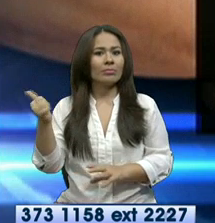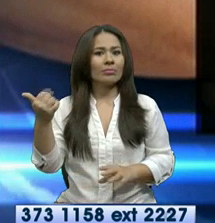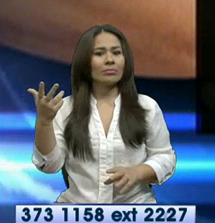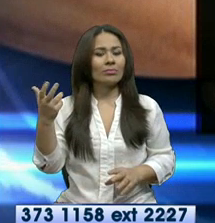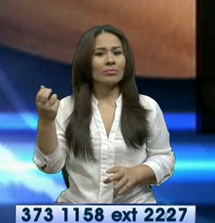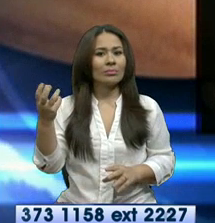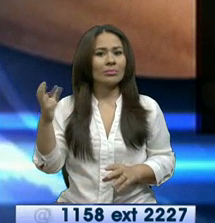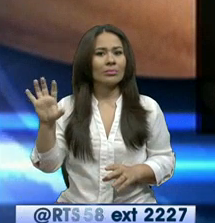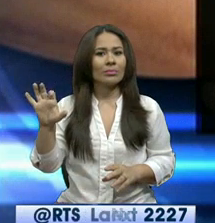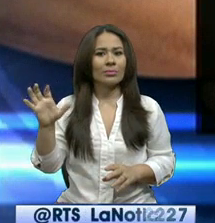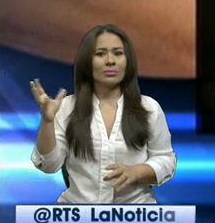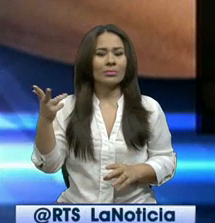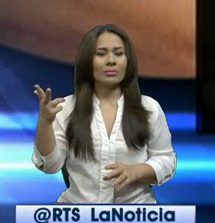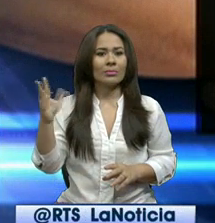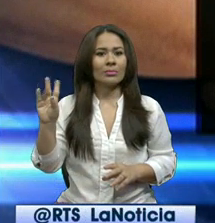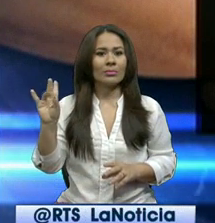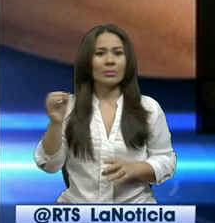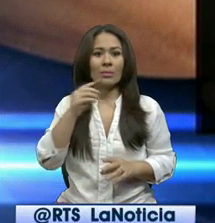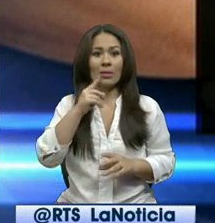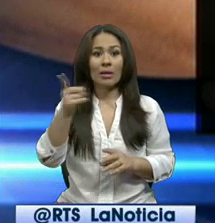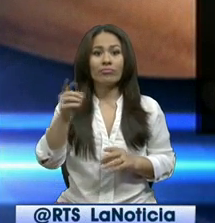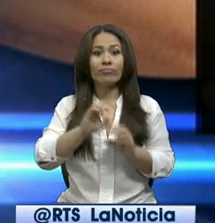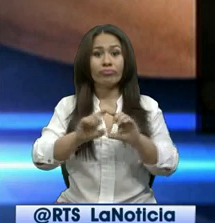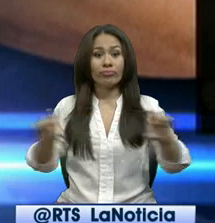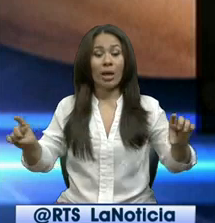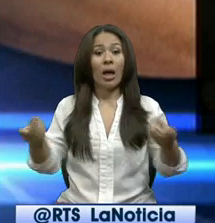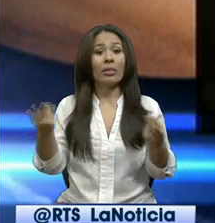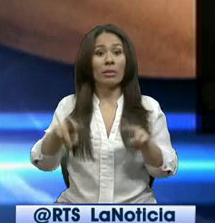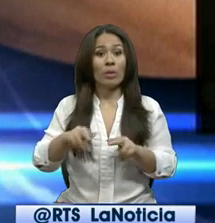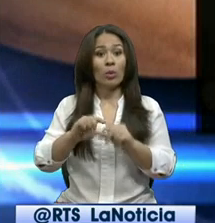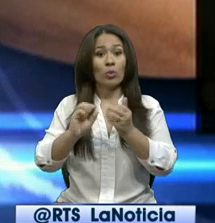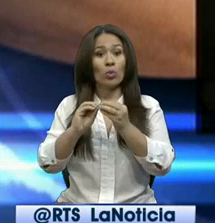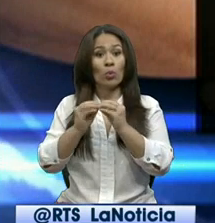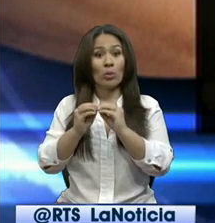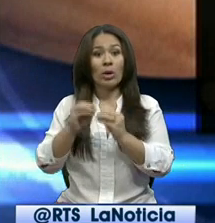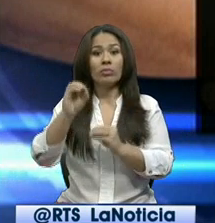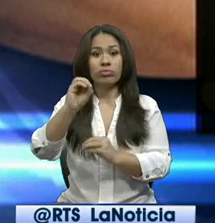099-66-15-370 de Antonio Miranda y al